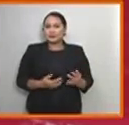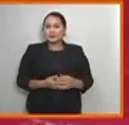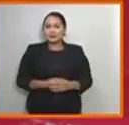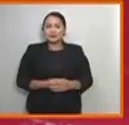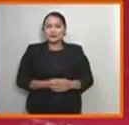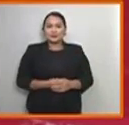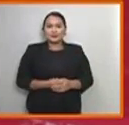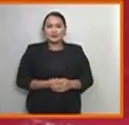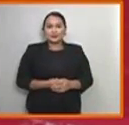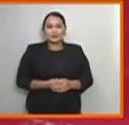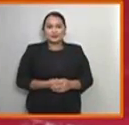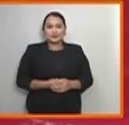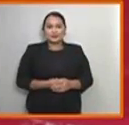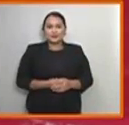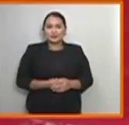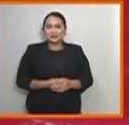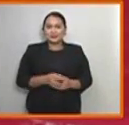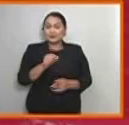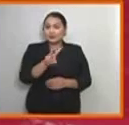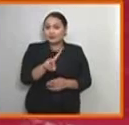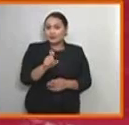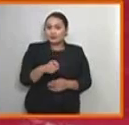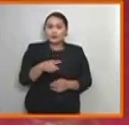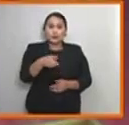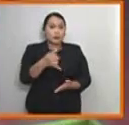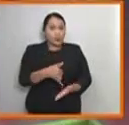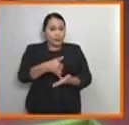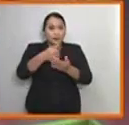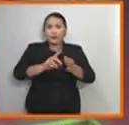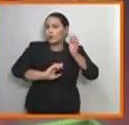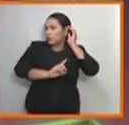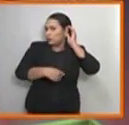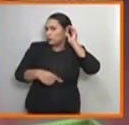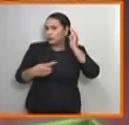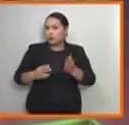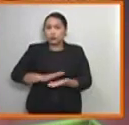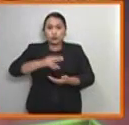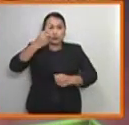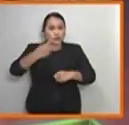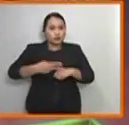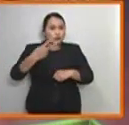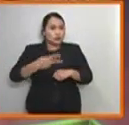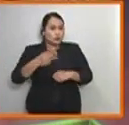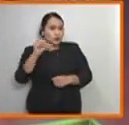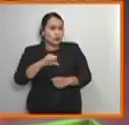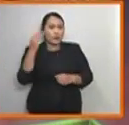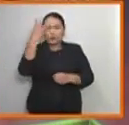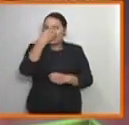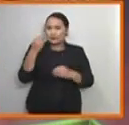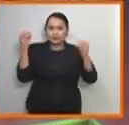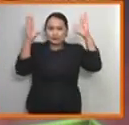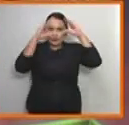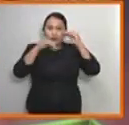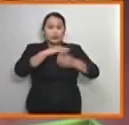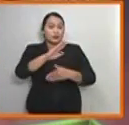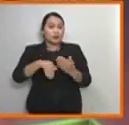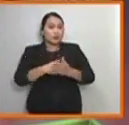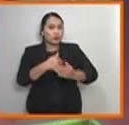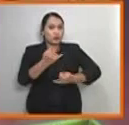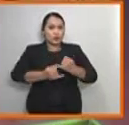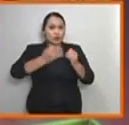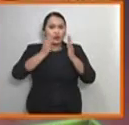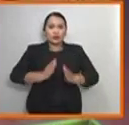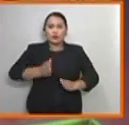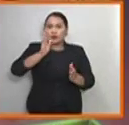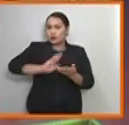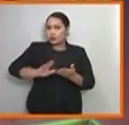Porque esta es 2X, tu premio de la diaria es multiplicado por 2 esta linda noche. Y para todos nuestros jugadores de más 1,